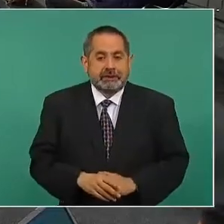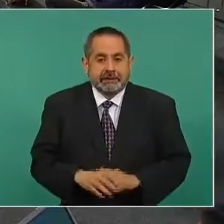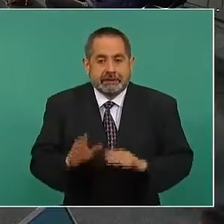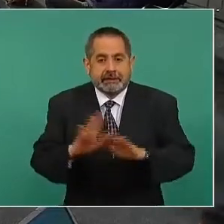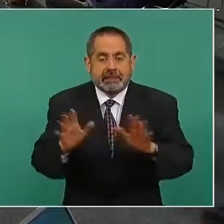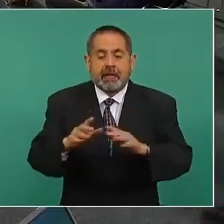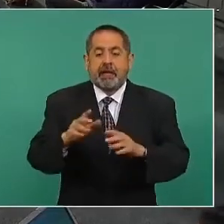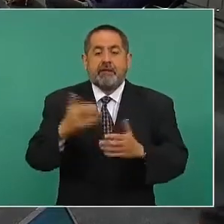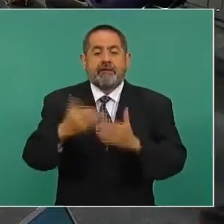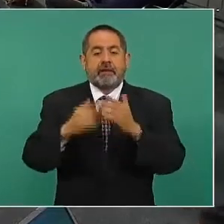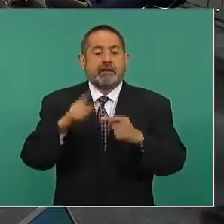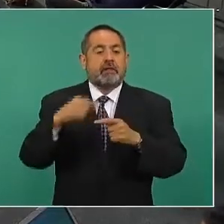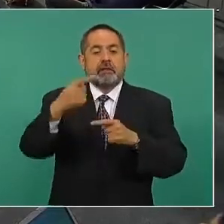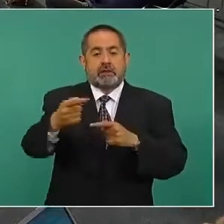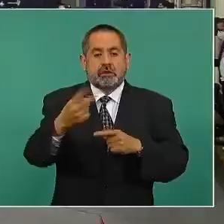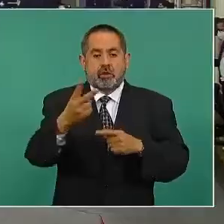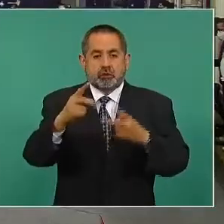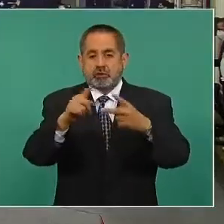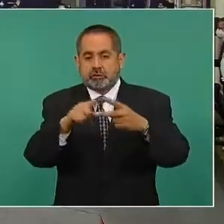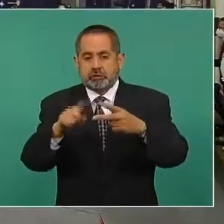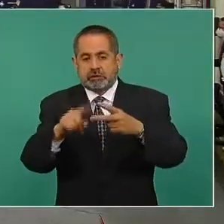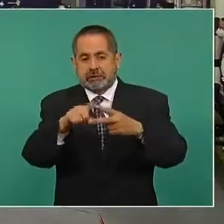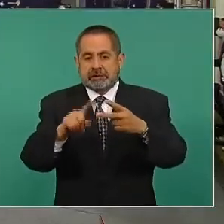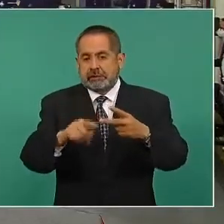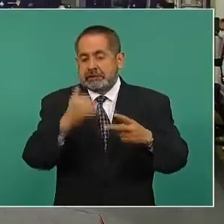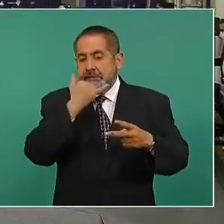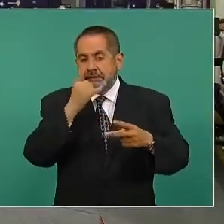Ya, quedan pendientes las otras dos.